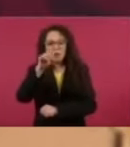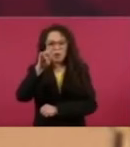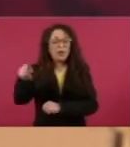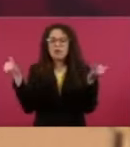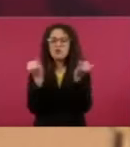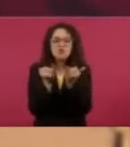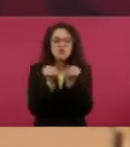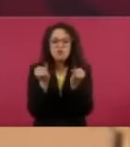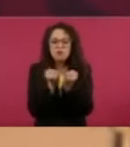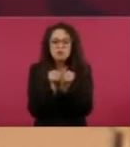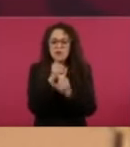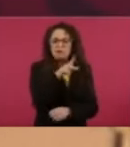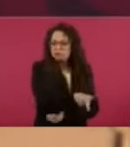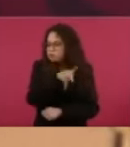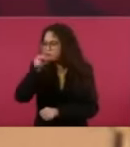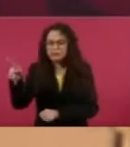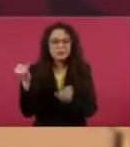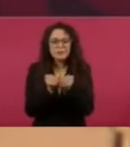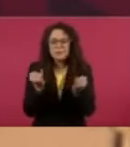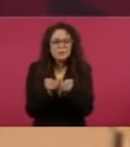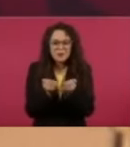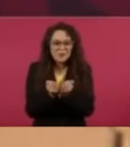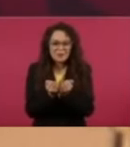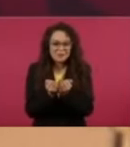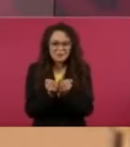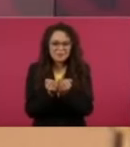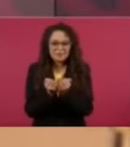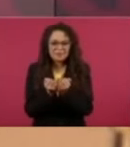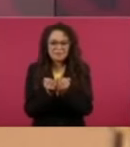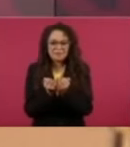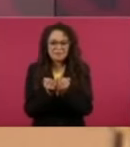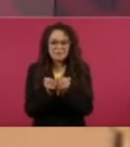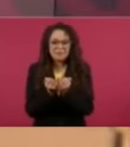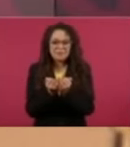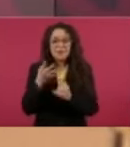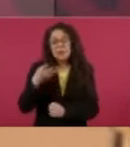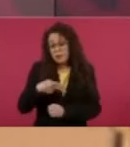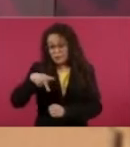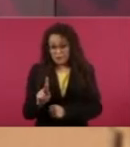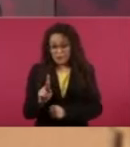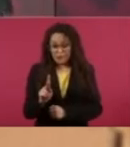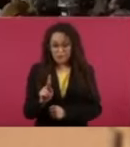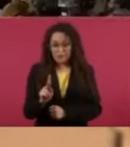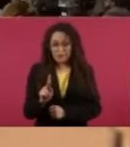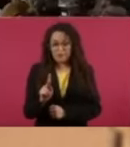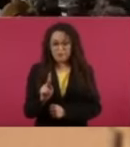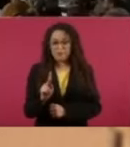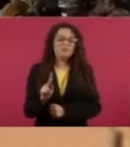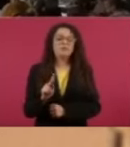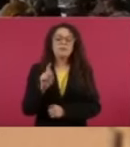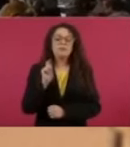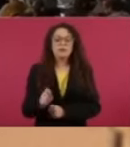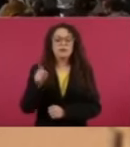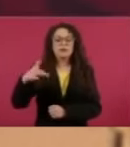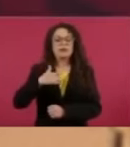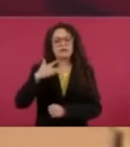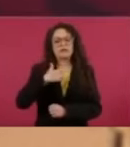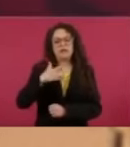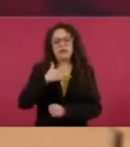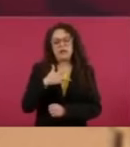miso nada este por complejos de